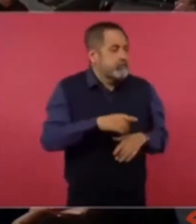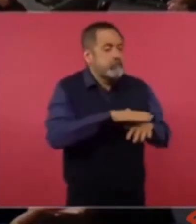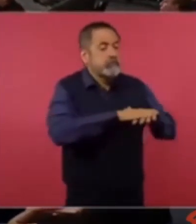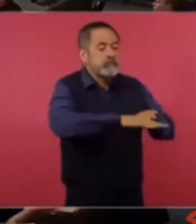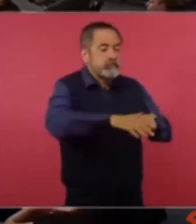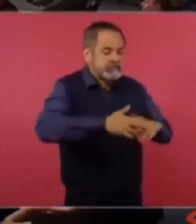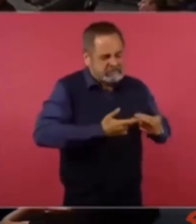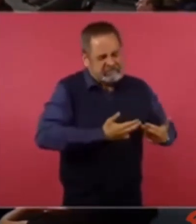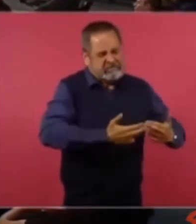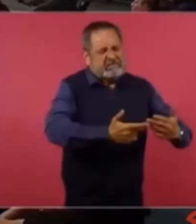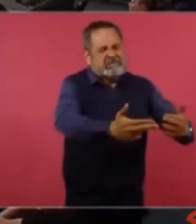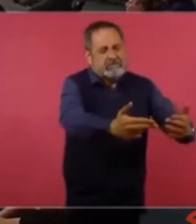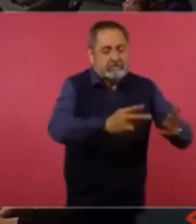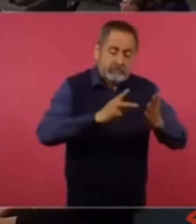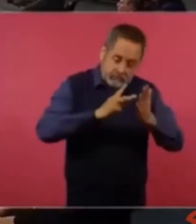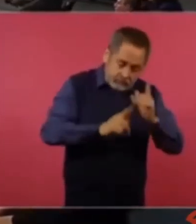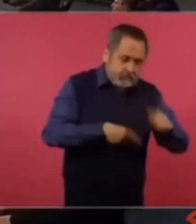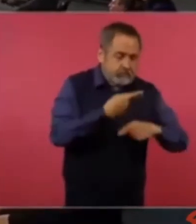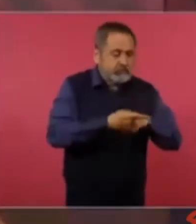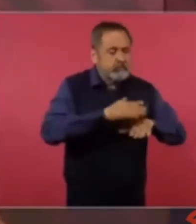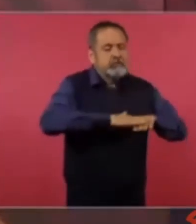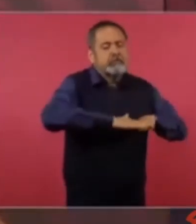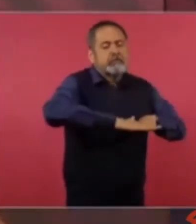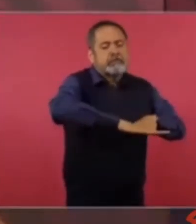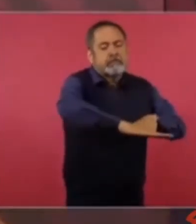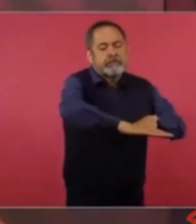para volverlas a construir,